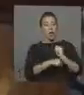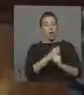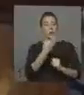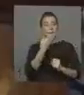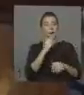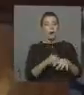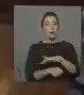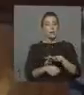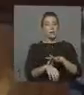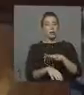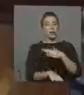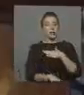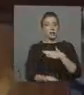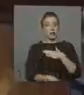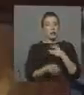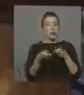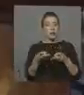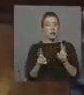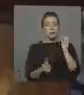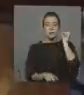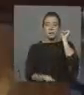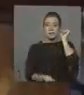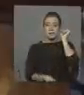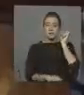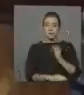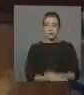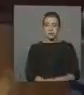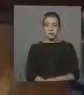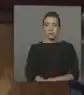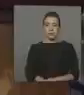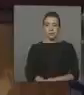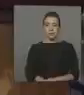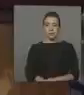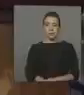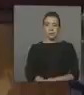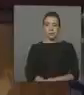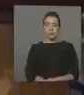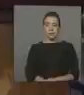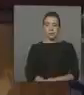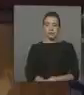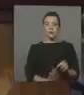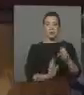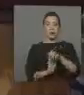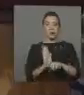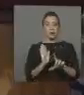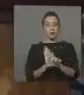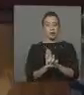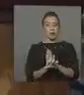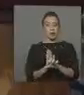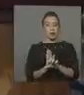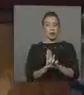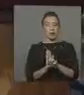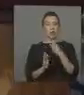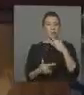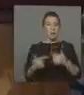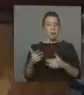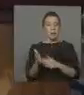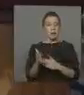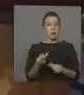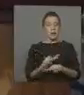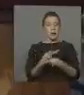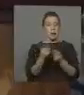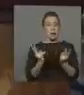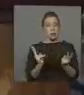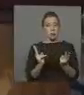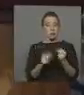las condiciones de salud y los derechos de las mujeres. De esta forma, tanto el proyecto de ley que se presenta como las políticas públicas